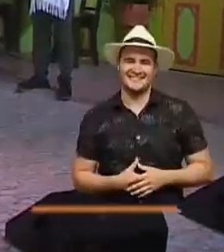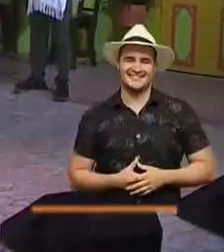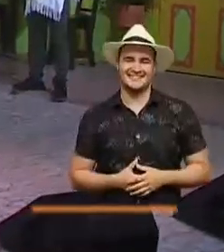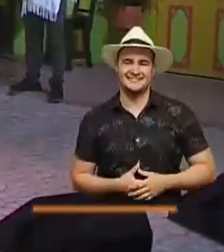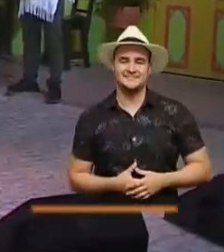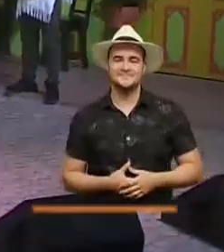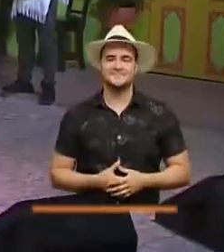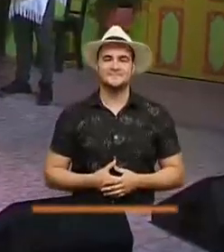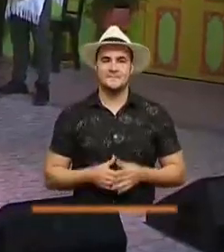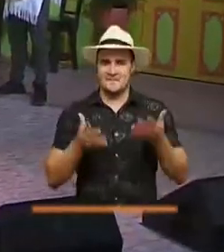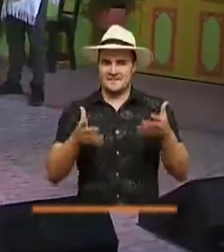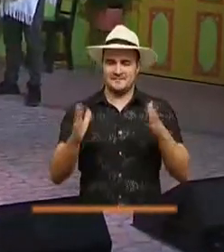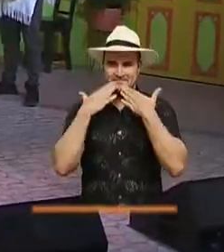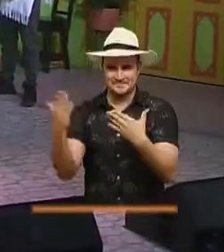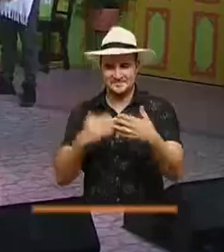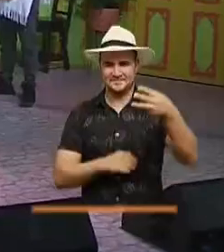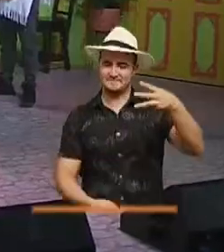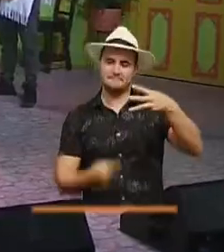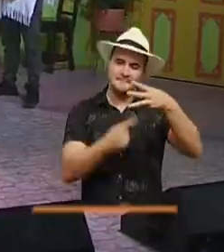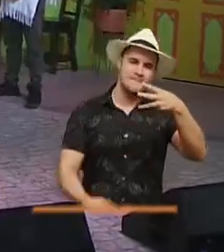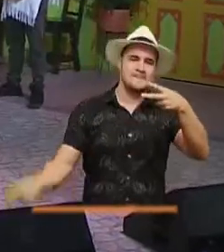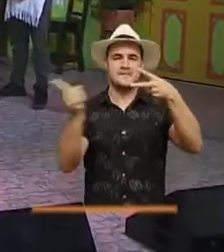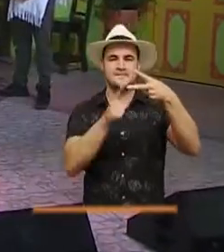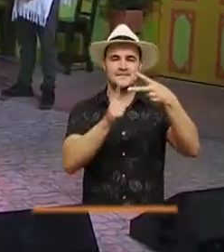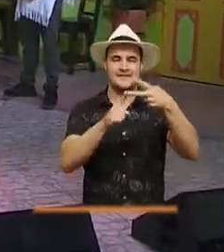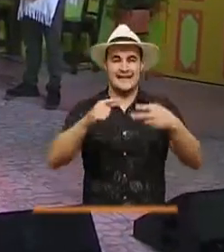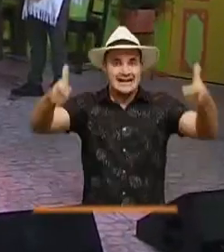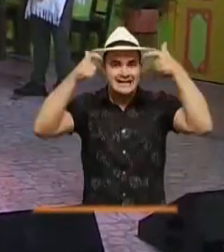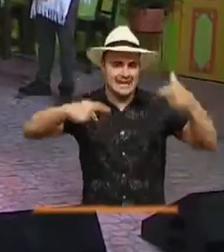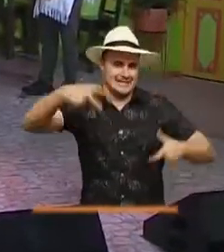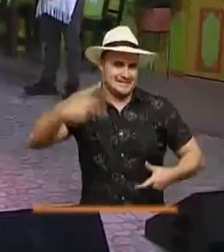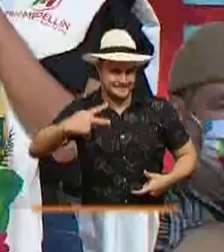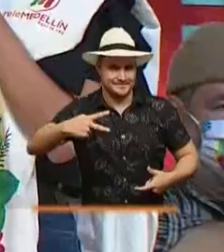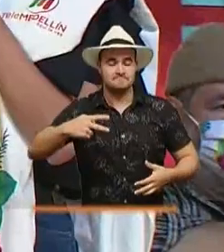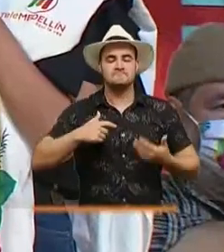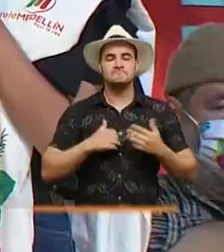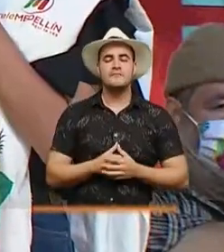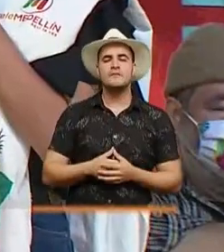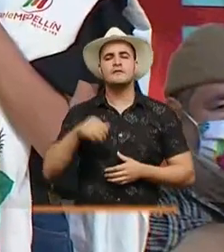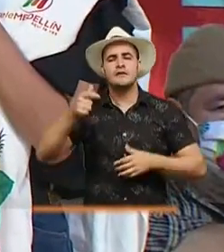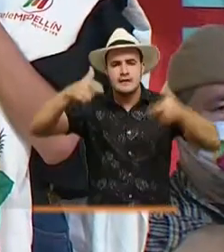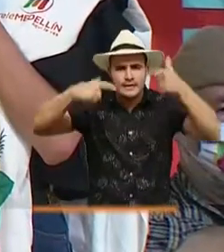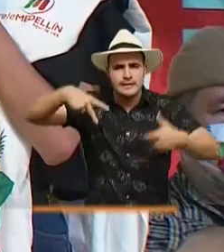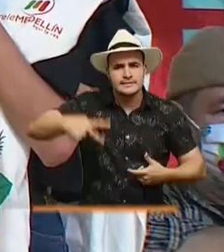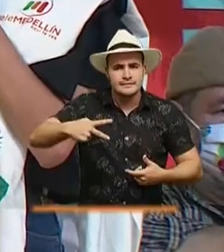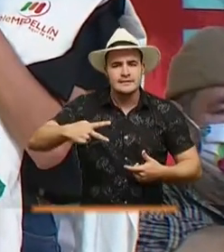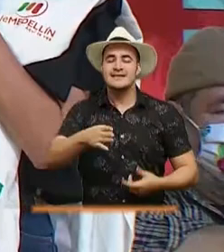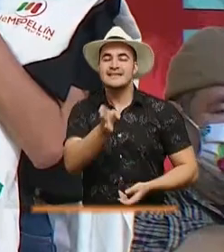vamos entonces con el virrey. Bueno, el virrey, el segundo trovador, el que queda de segundo